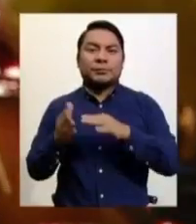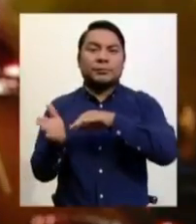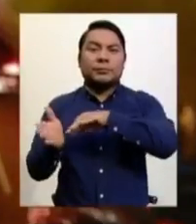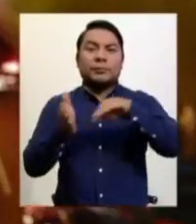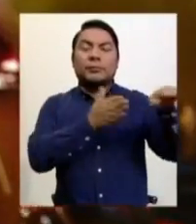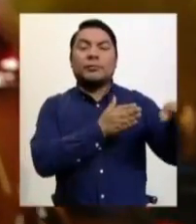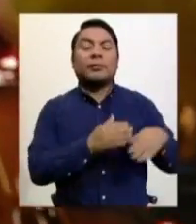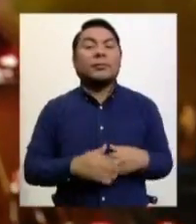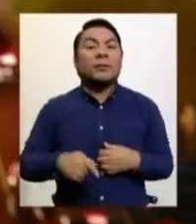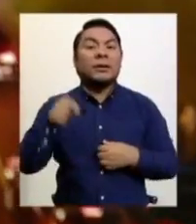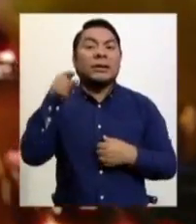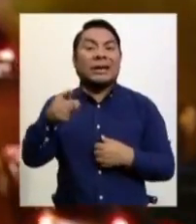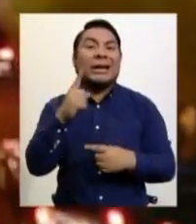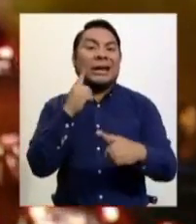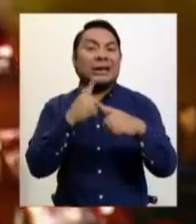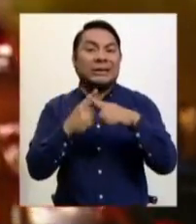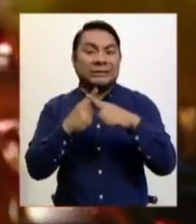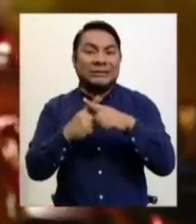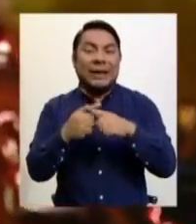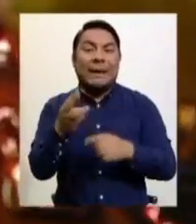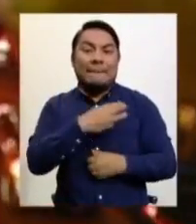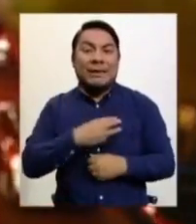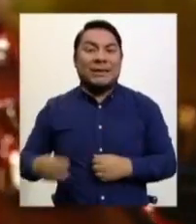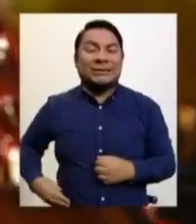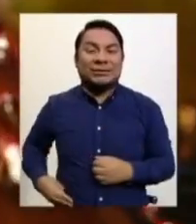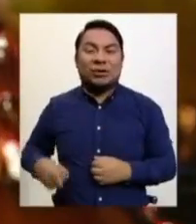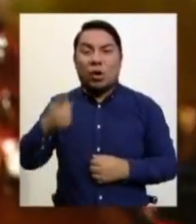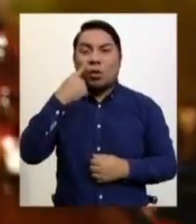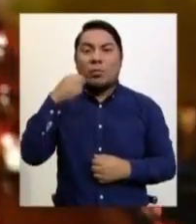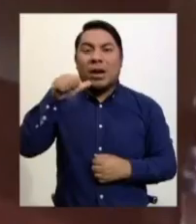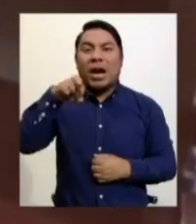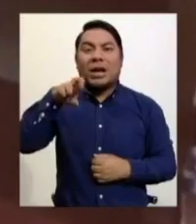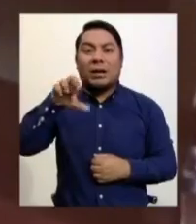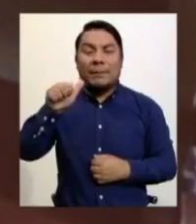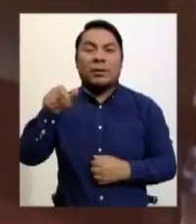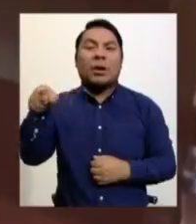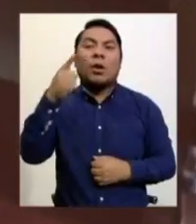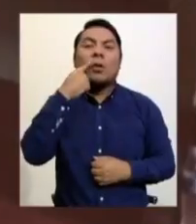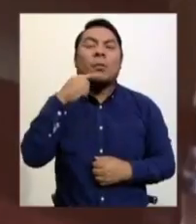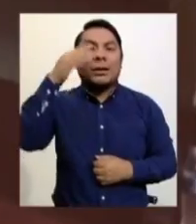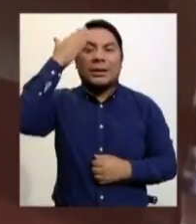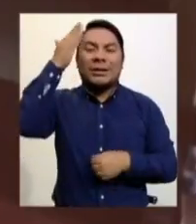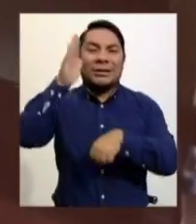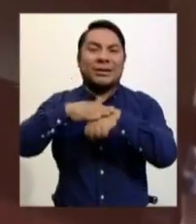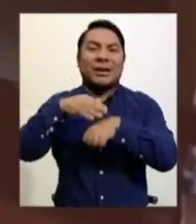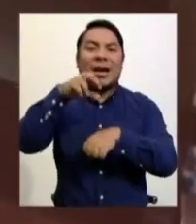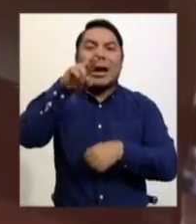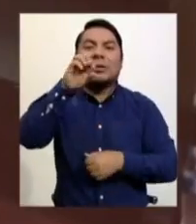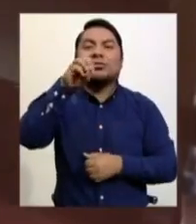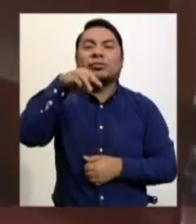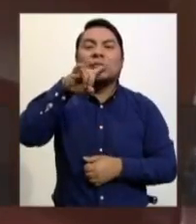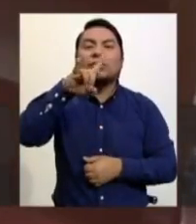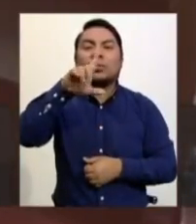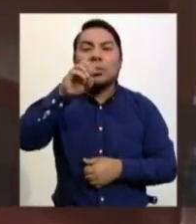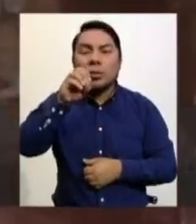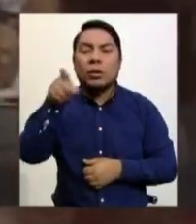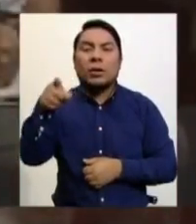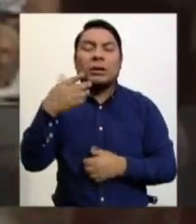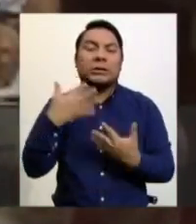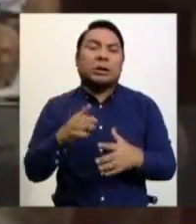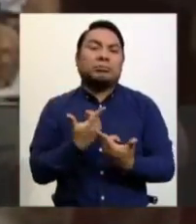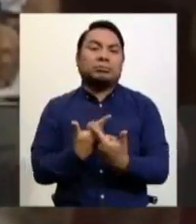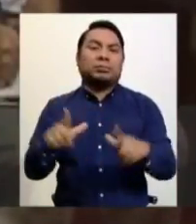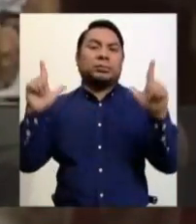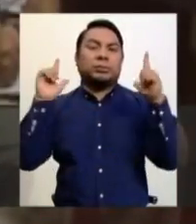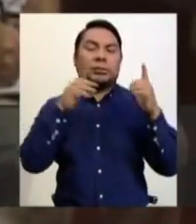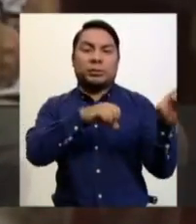Cambiando de tema, el exministro aprista Rómulo León Alegría y otros procesados por el caso Petroaudio fueron absueltos en última